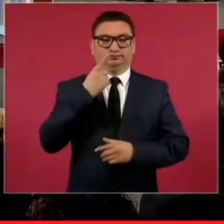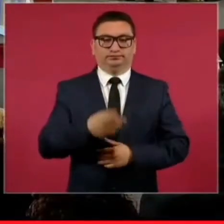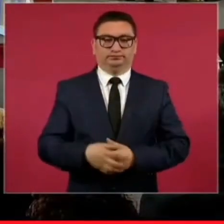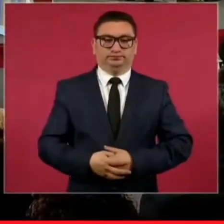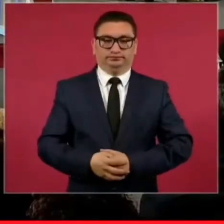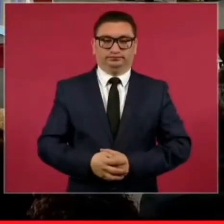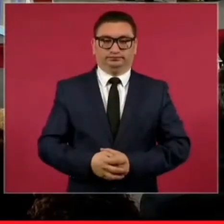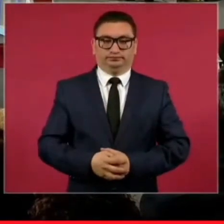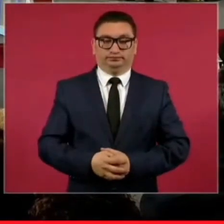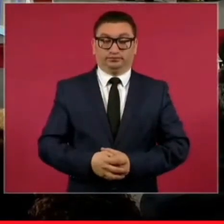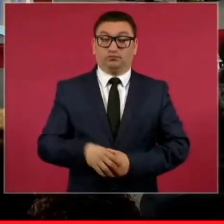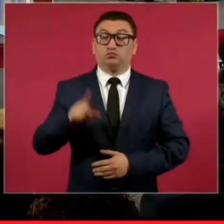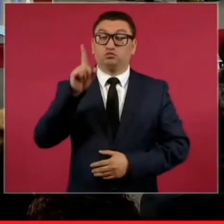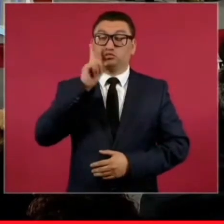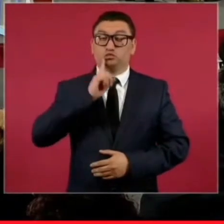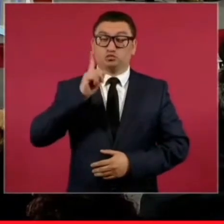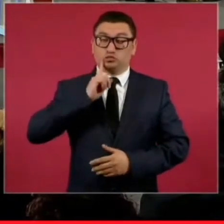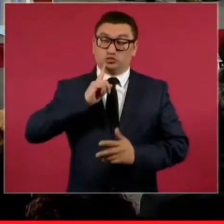Feminicidio.